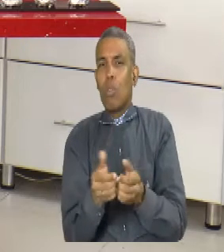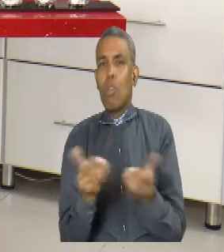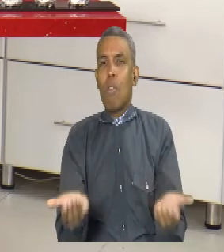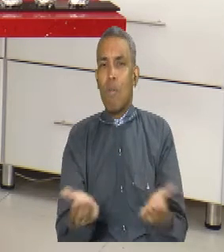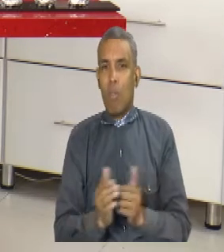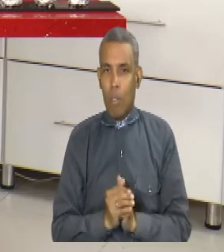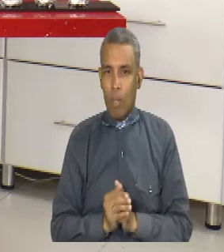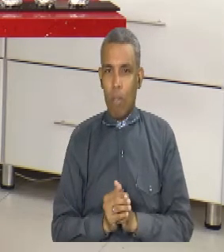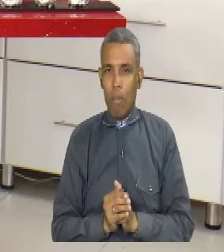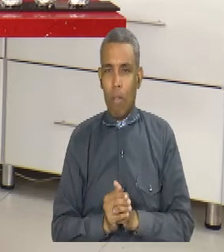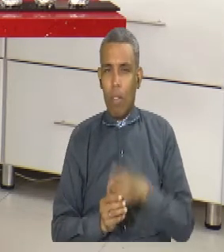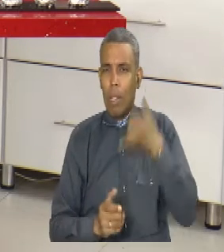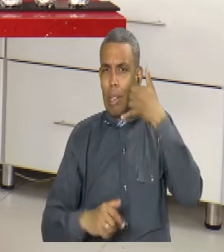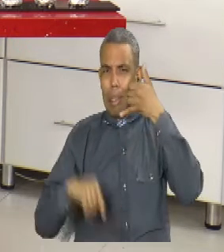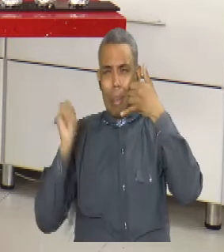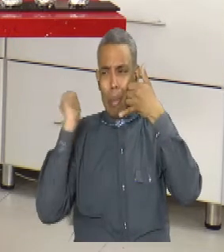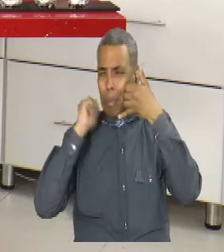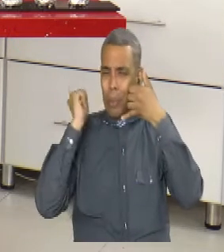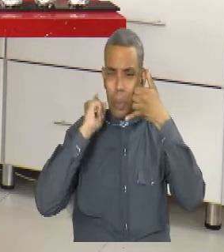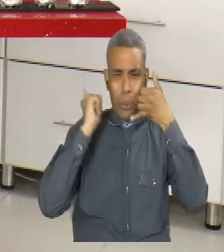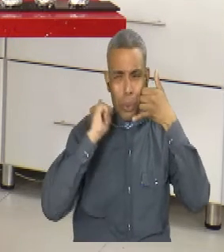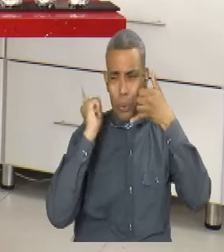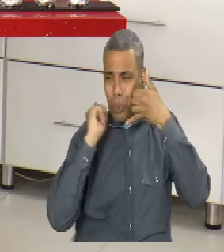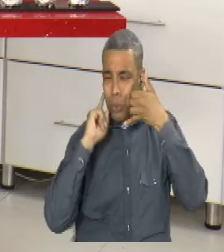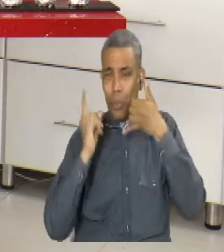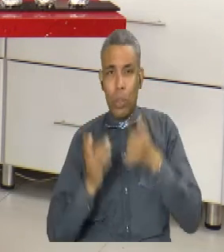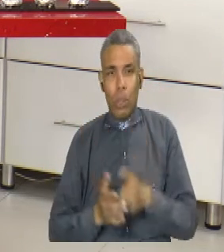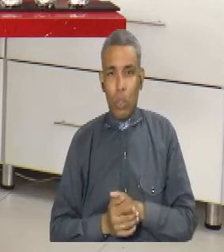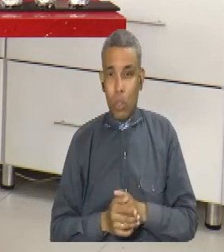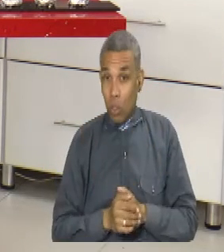Yo me escucho, yo me... ¿Me escuchas, Carlos?